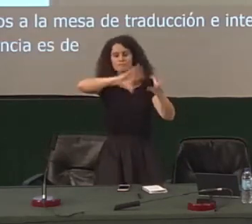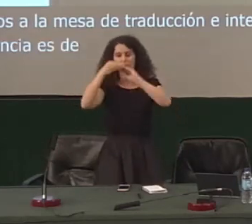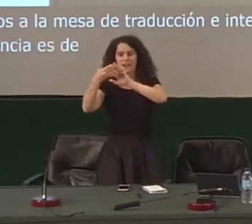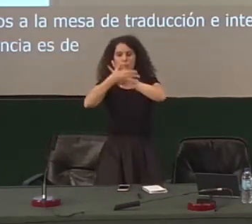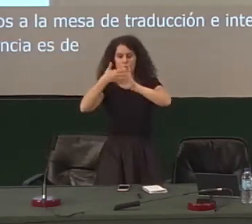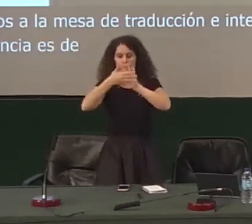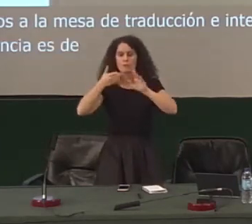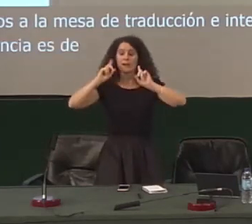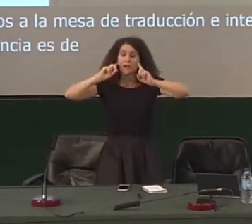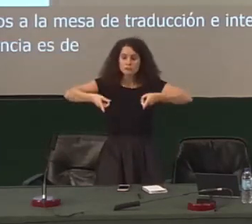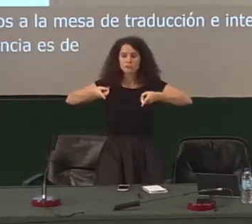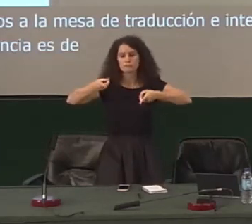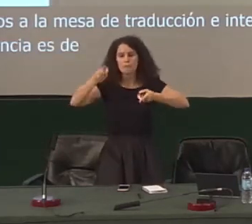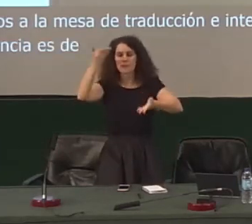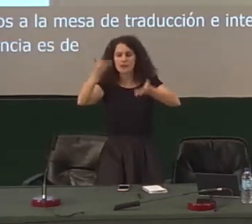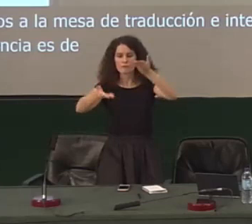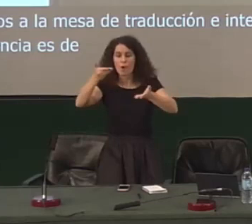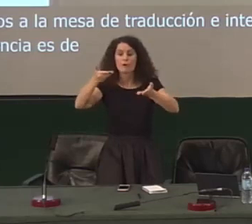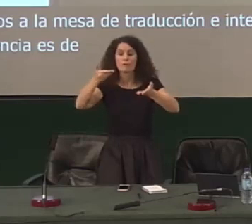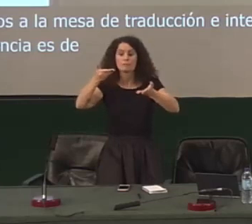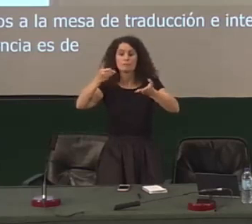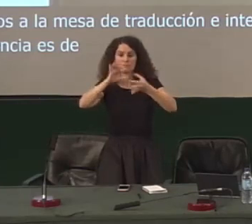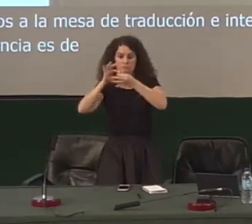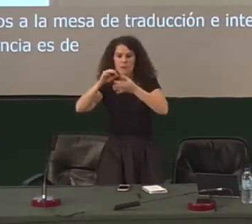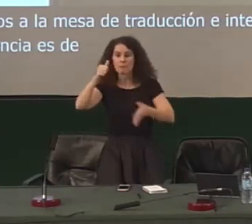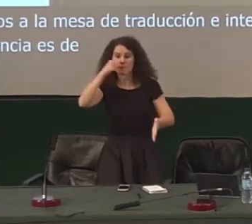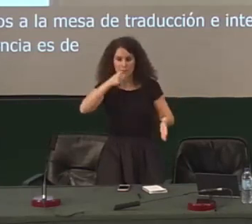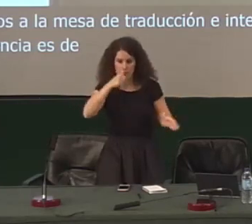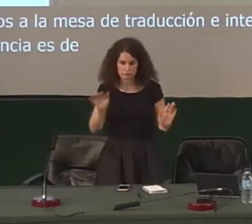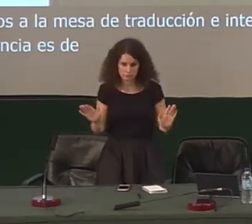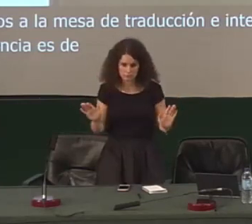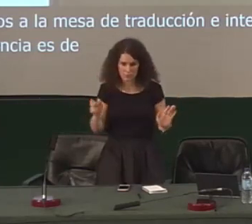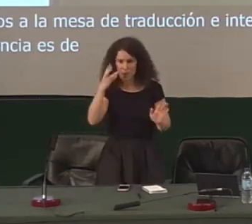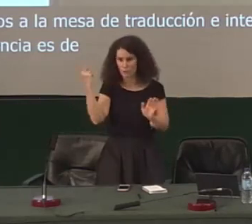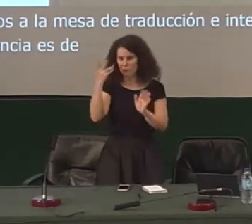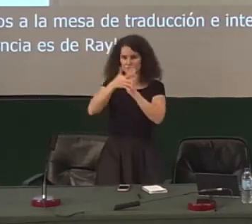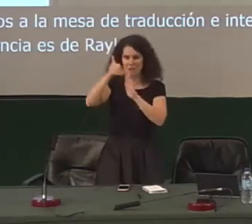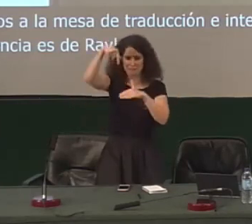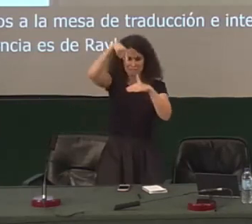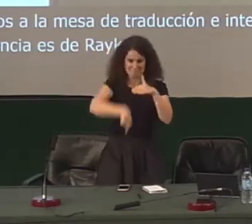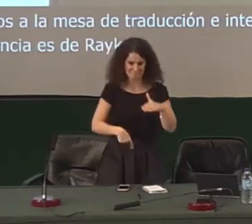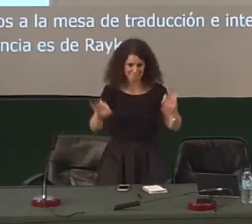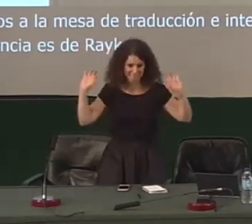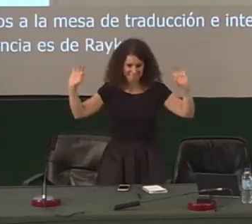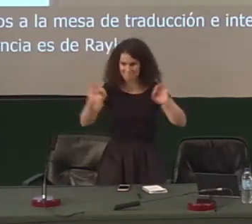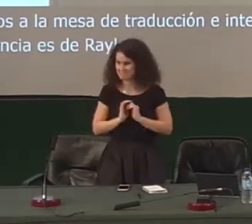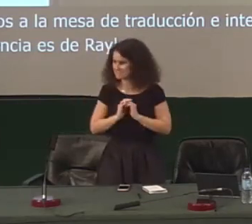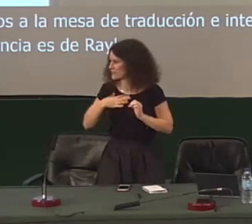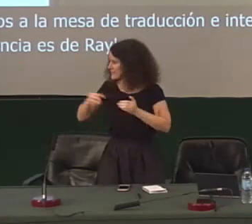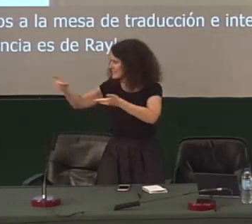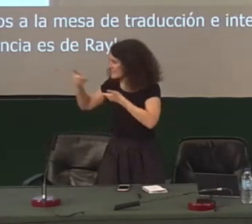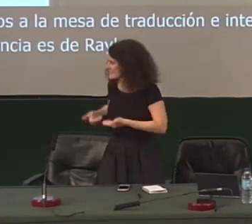Que se titula Las técnicas de traducción aplicadas a la lengua de signos española. El caso de las metáforas del vino.